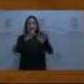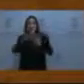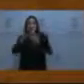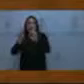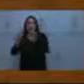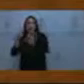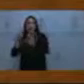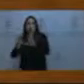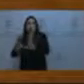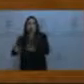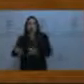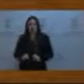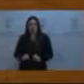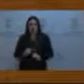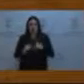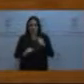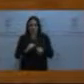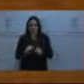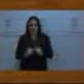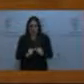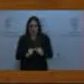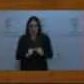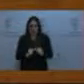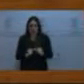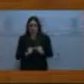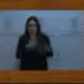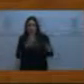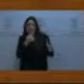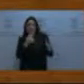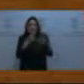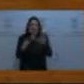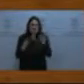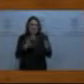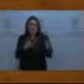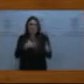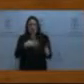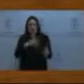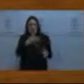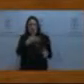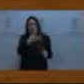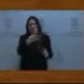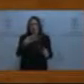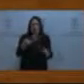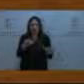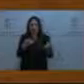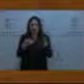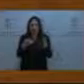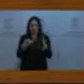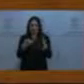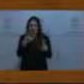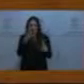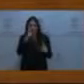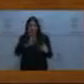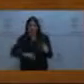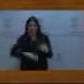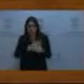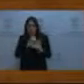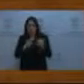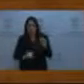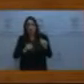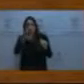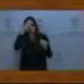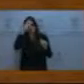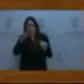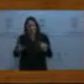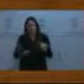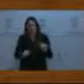628 acogimientos familiares y estimaban que rondarían unos 400 los menores que tutelaban y a los que